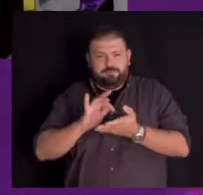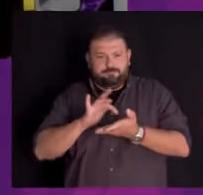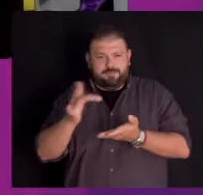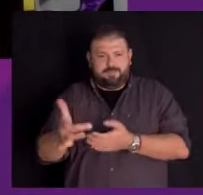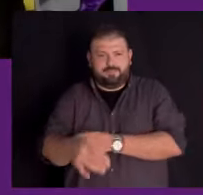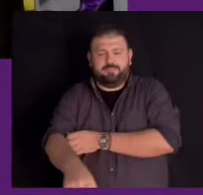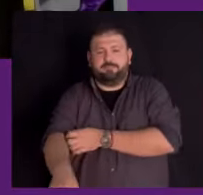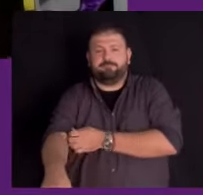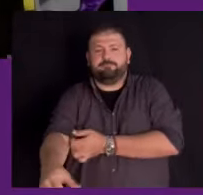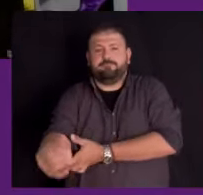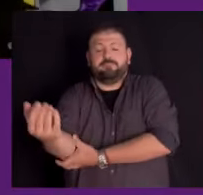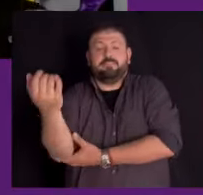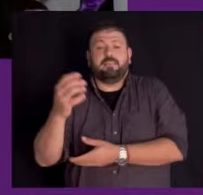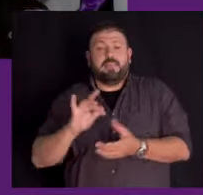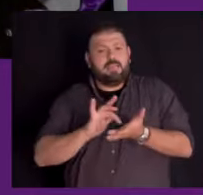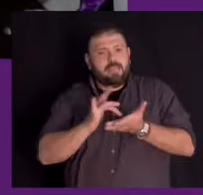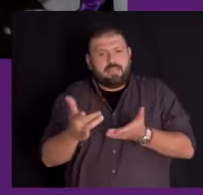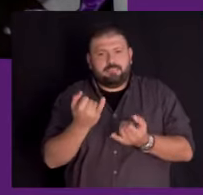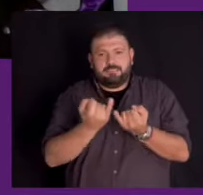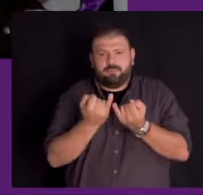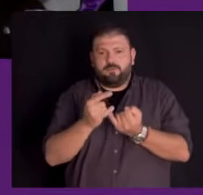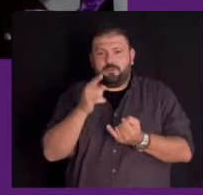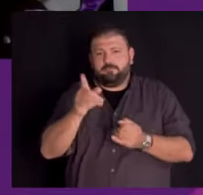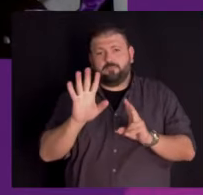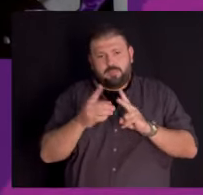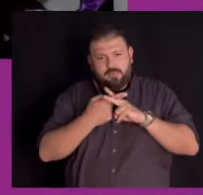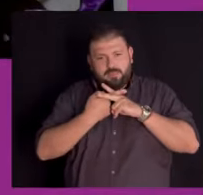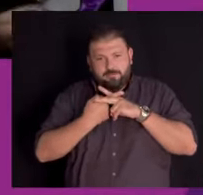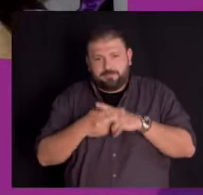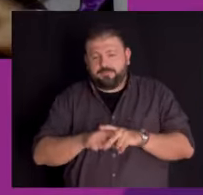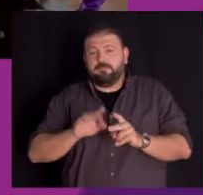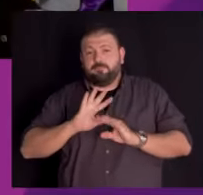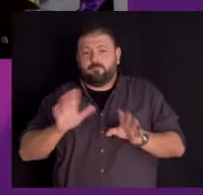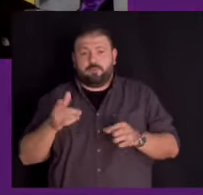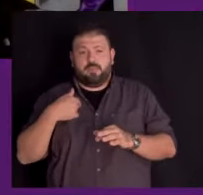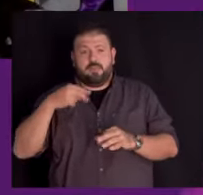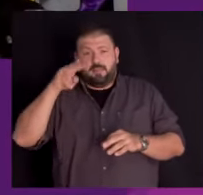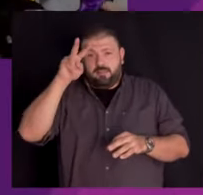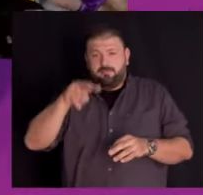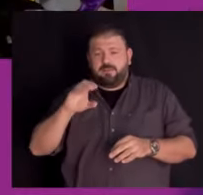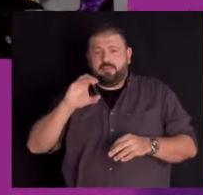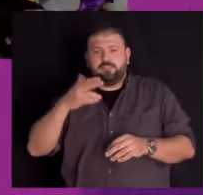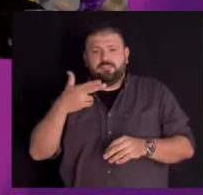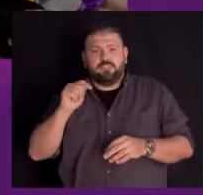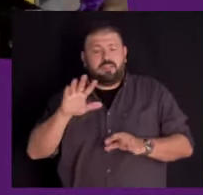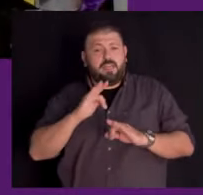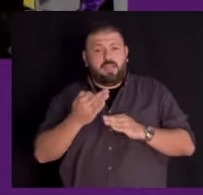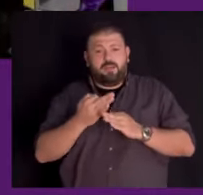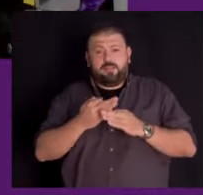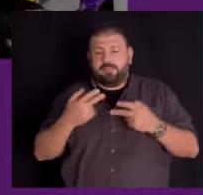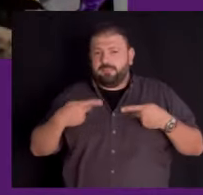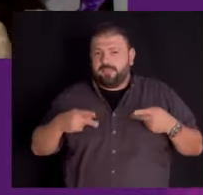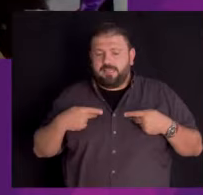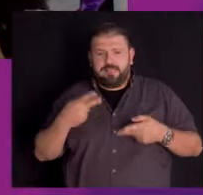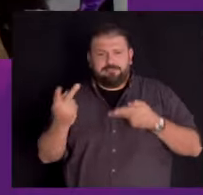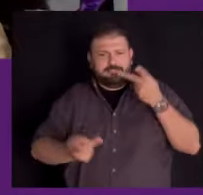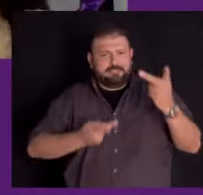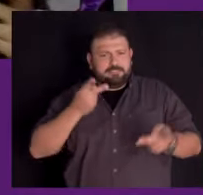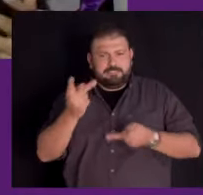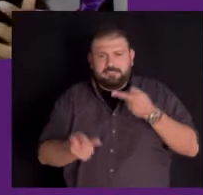Al contrario, gracias a ti. Bueno, pues empecemos porque de verdad el chat está desbordándose ahorita